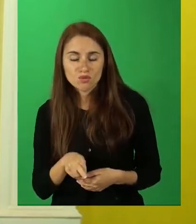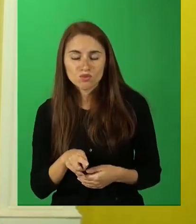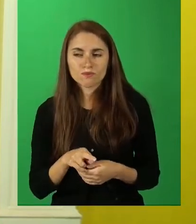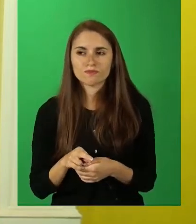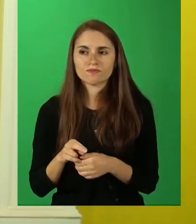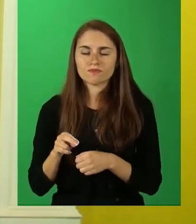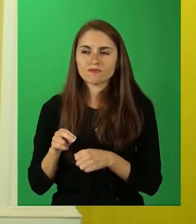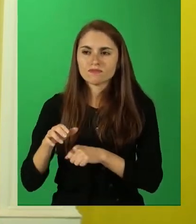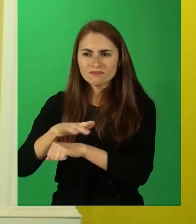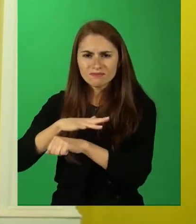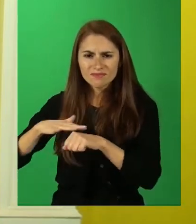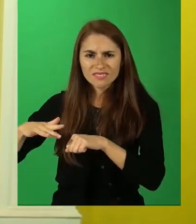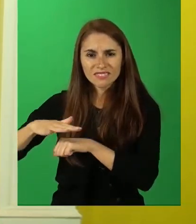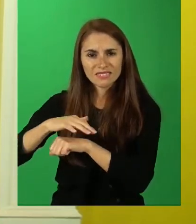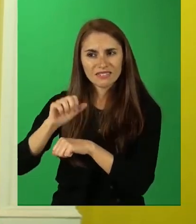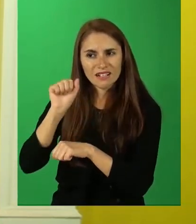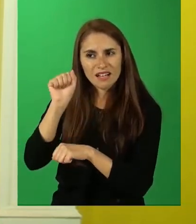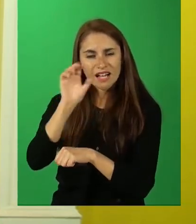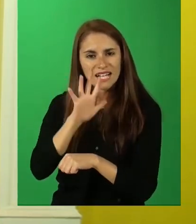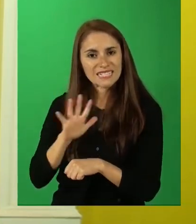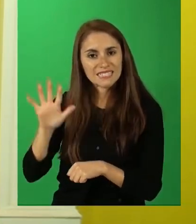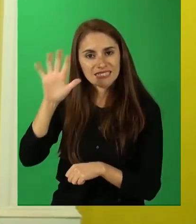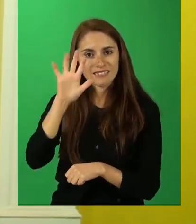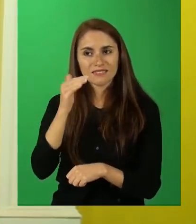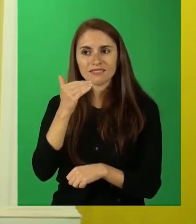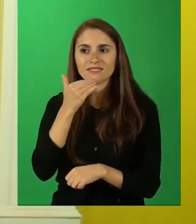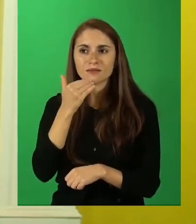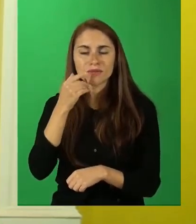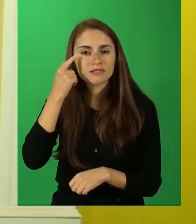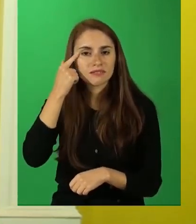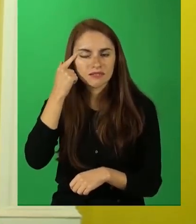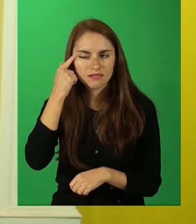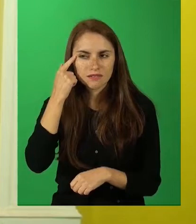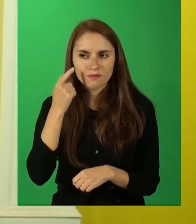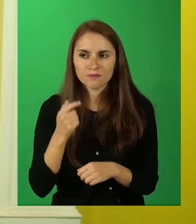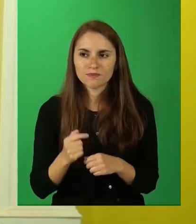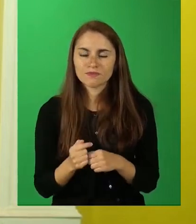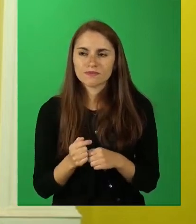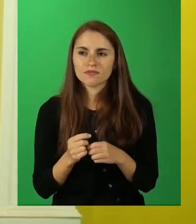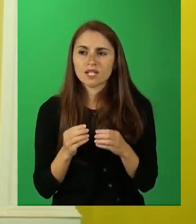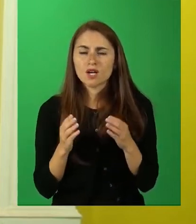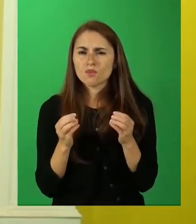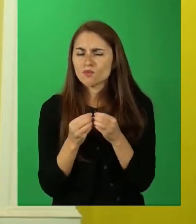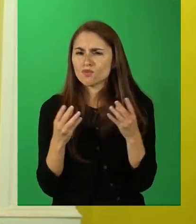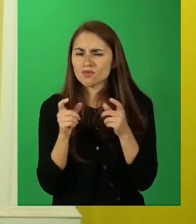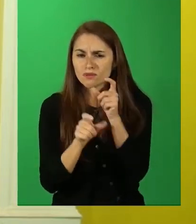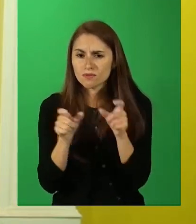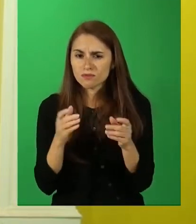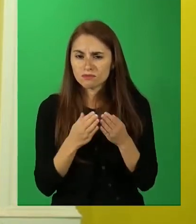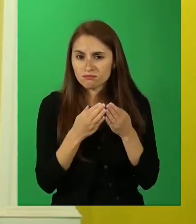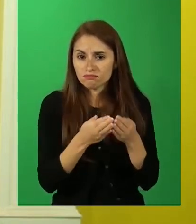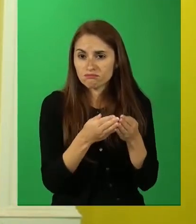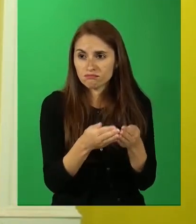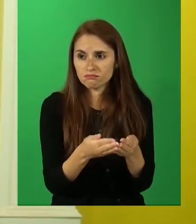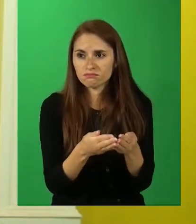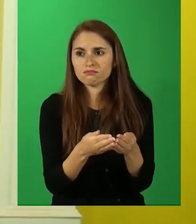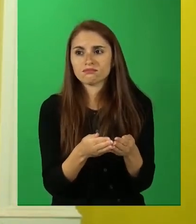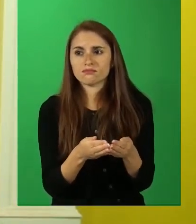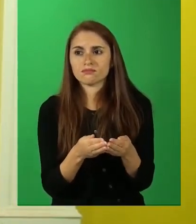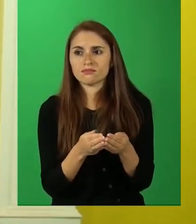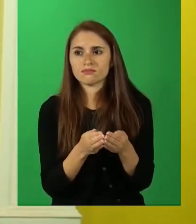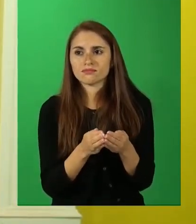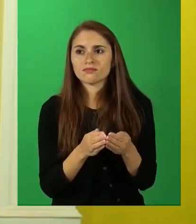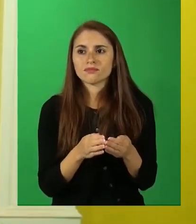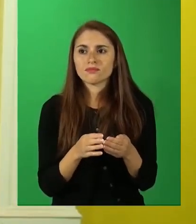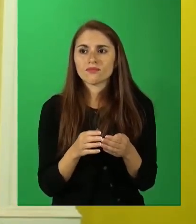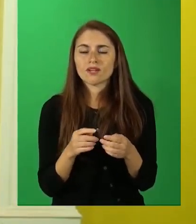las islas de Asia y eventualmente China. De los muchos navegantes que hacen este recorrido, hay